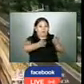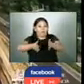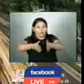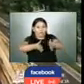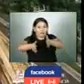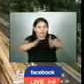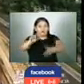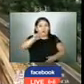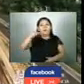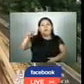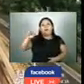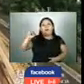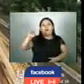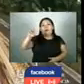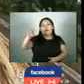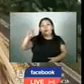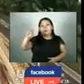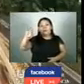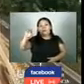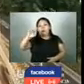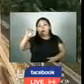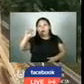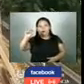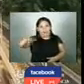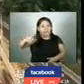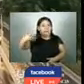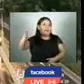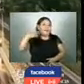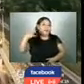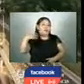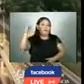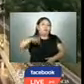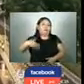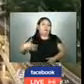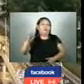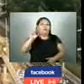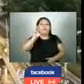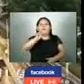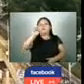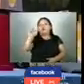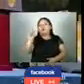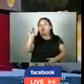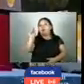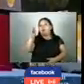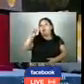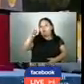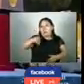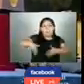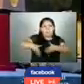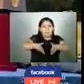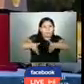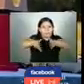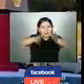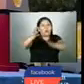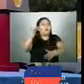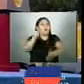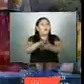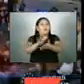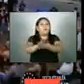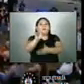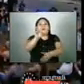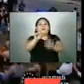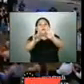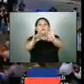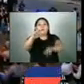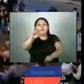Gerardo Barrios en San Miguel fue inaugurada. Este es un proyecto que será de 21 kilómetros de longitud y tendrá una inversión total de 160